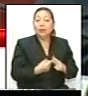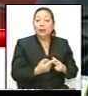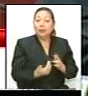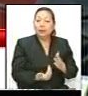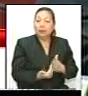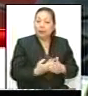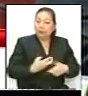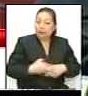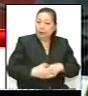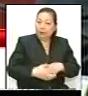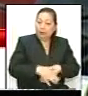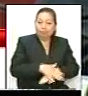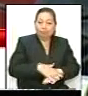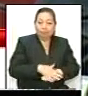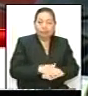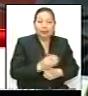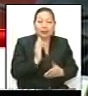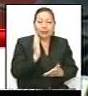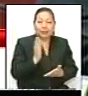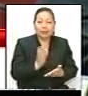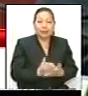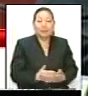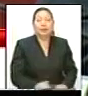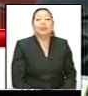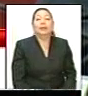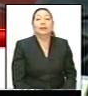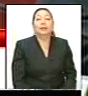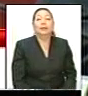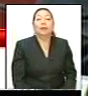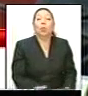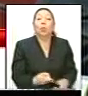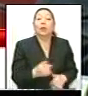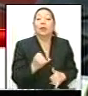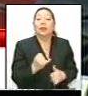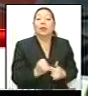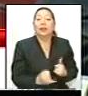nuevos procedimientos administrativos sancionadores cuya